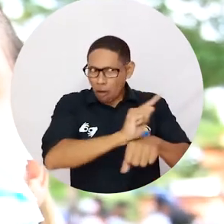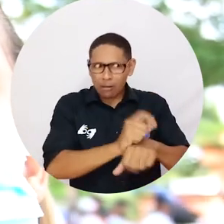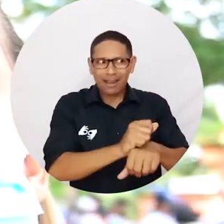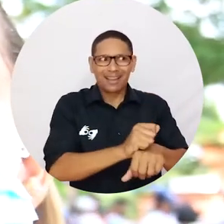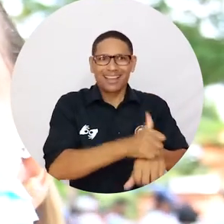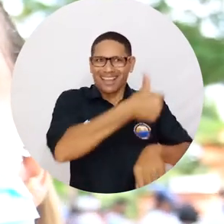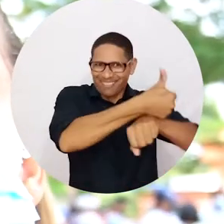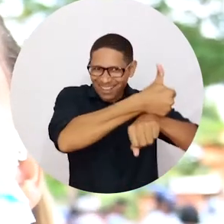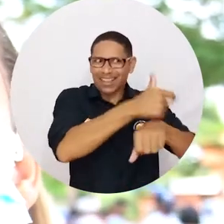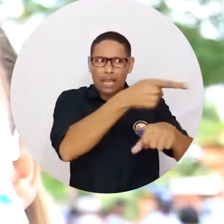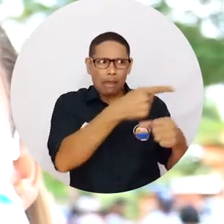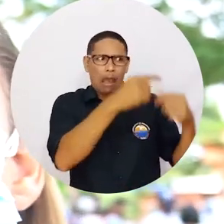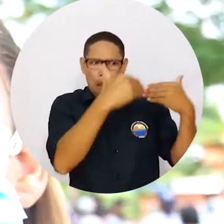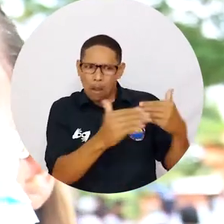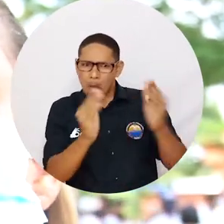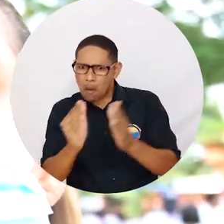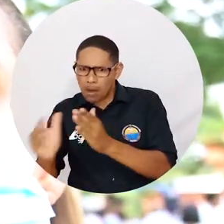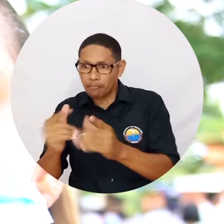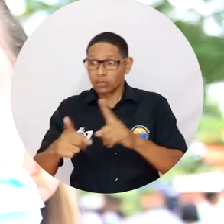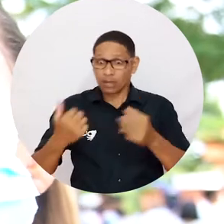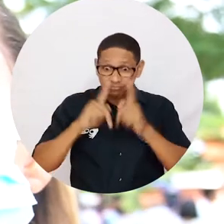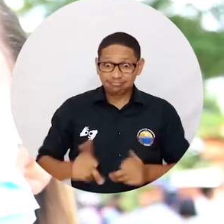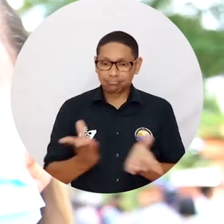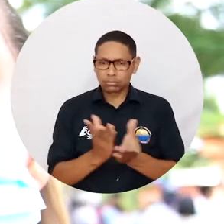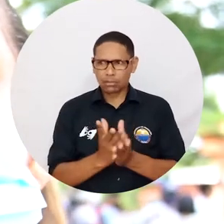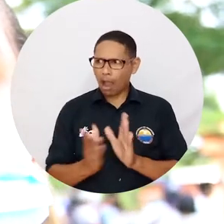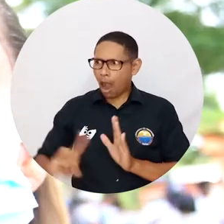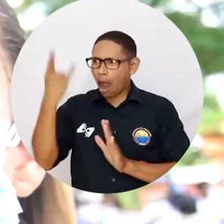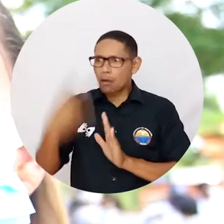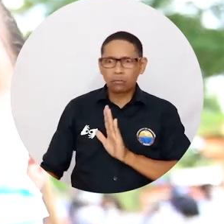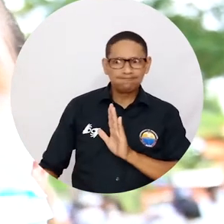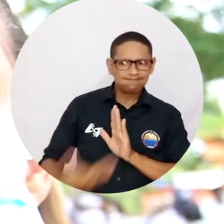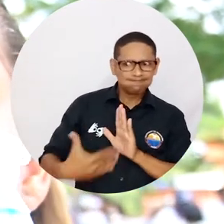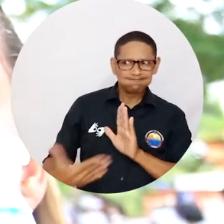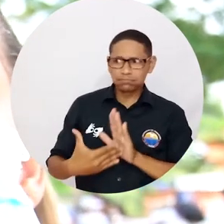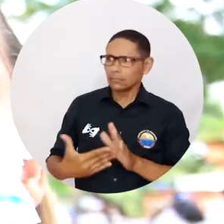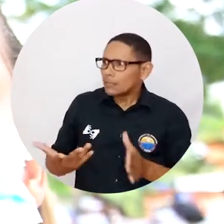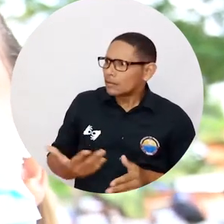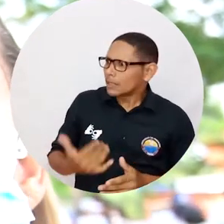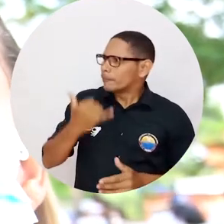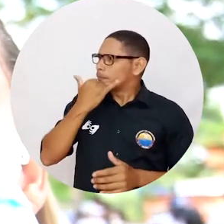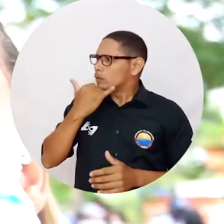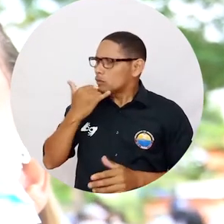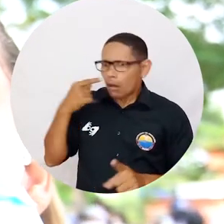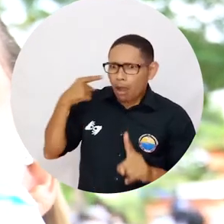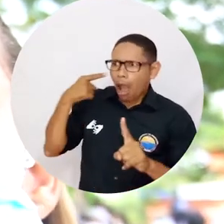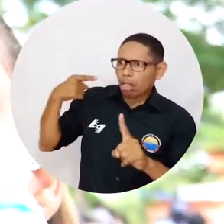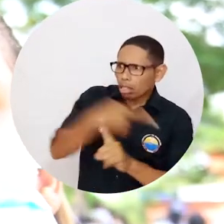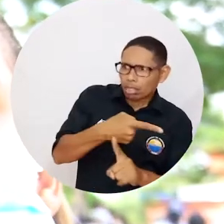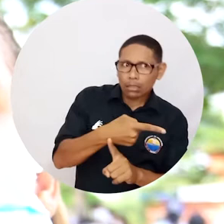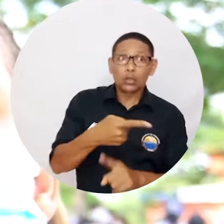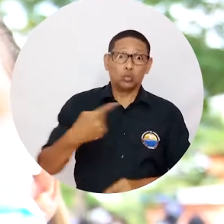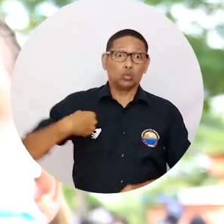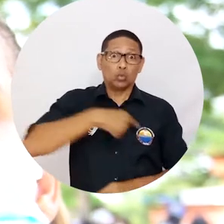decano, pero cuando se siente el estudiante que ha sido amenazado, que no se cumplió con el objetivo, entonces